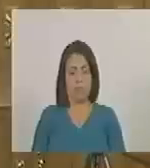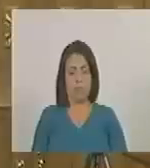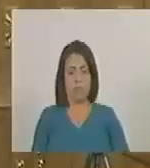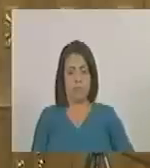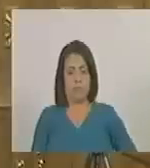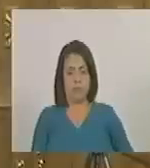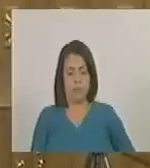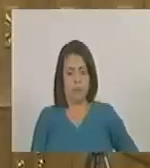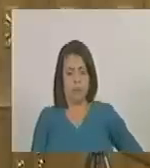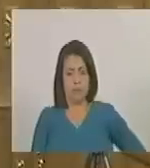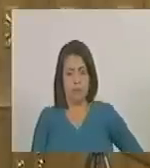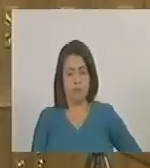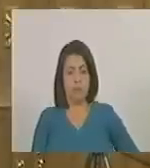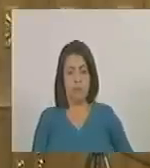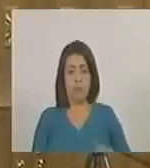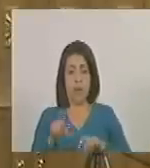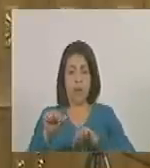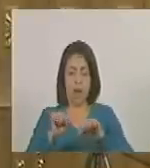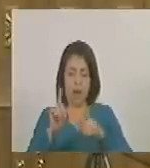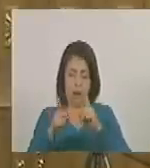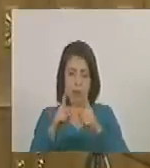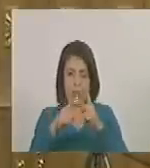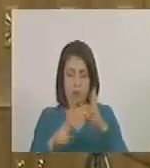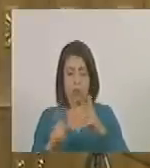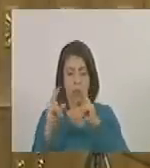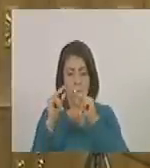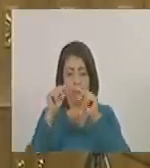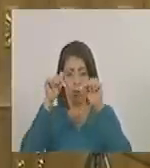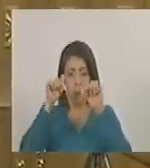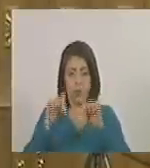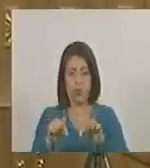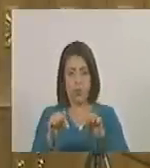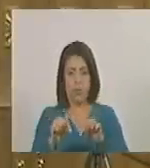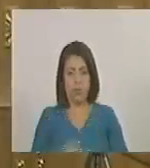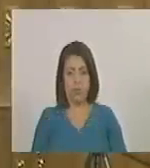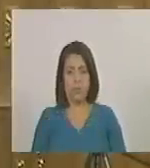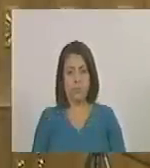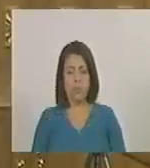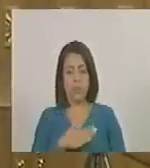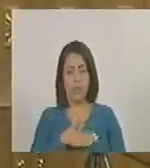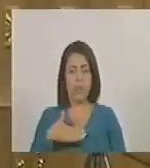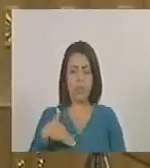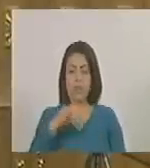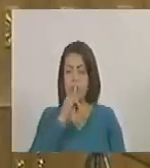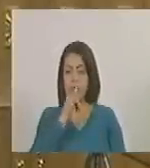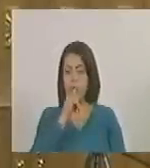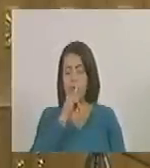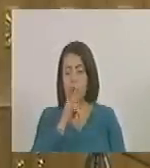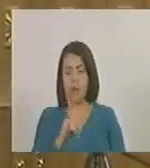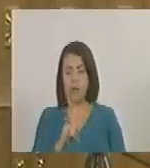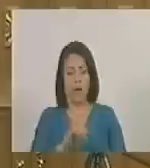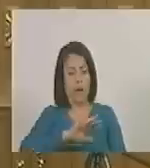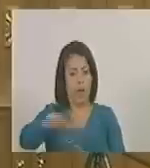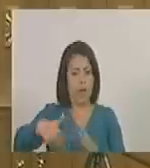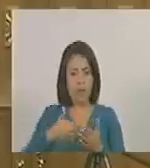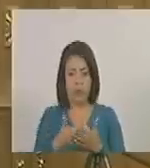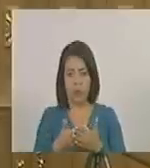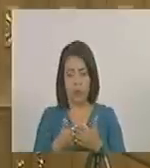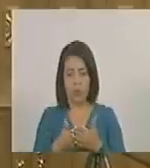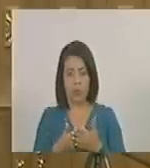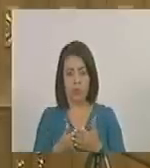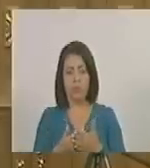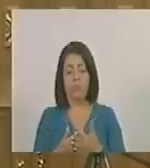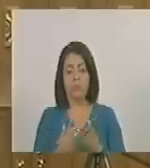Justamente parte de algunas de las cosas que estamos conversando el día de hoy, quisiera informar a la plenaria